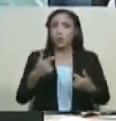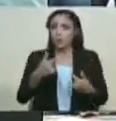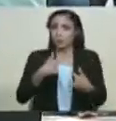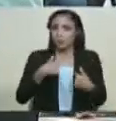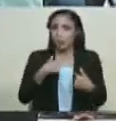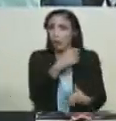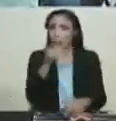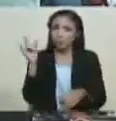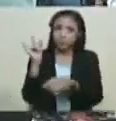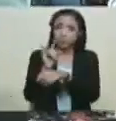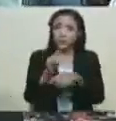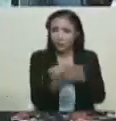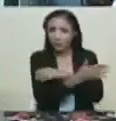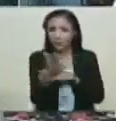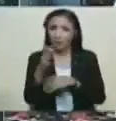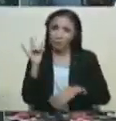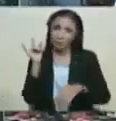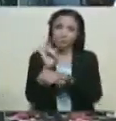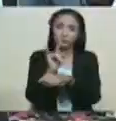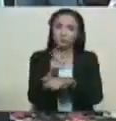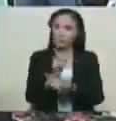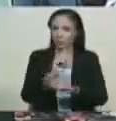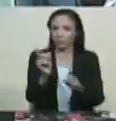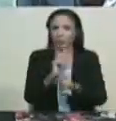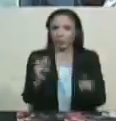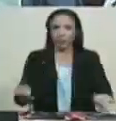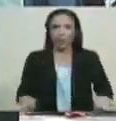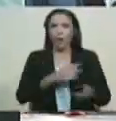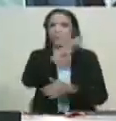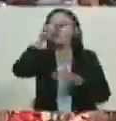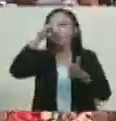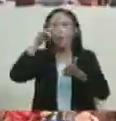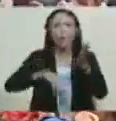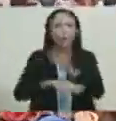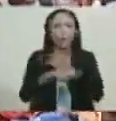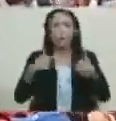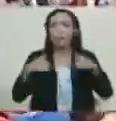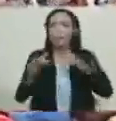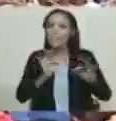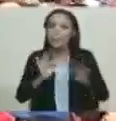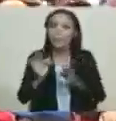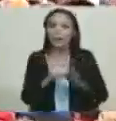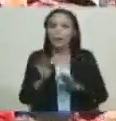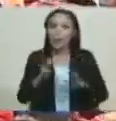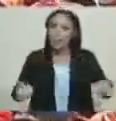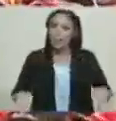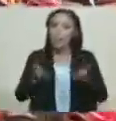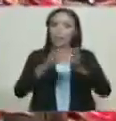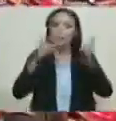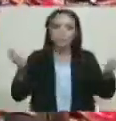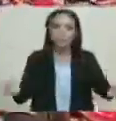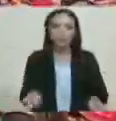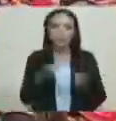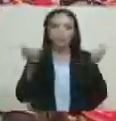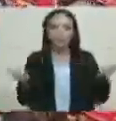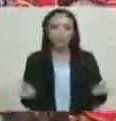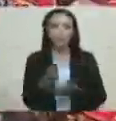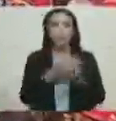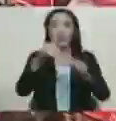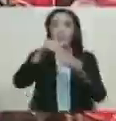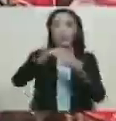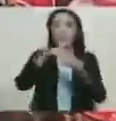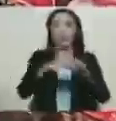a fallar pueblo de yaracuy vamos a prepararnos para una gran victoria en las